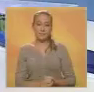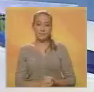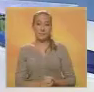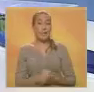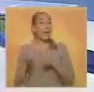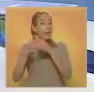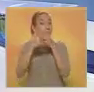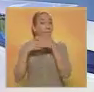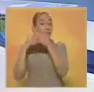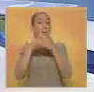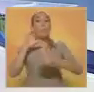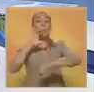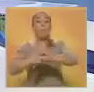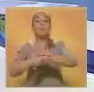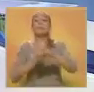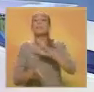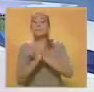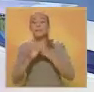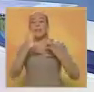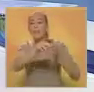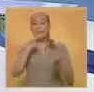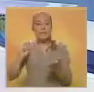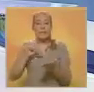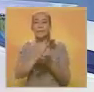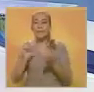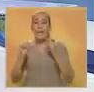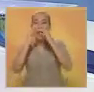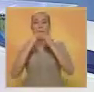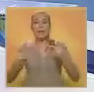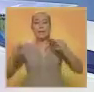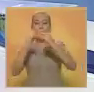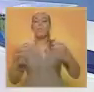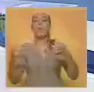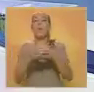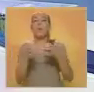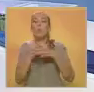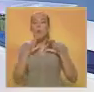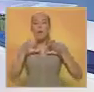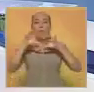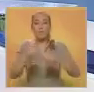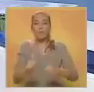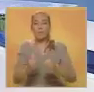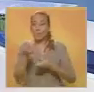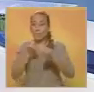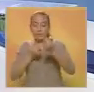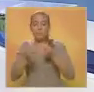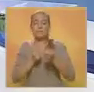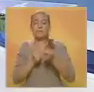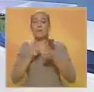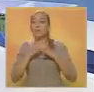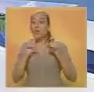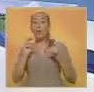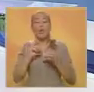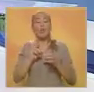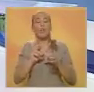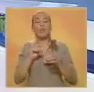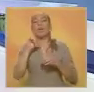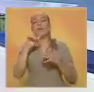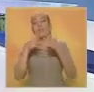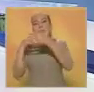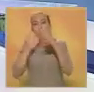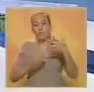En Estados Unidos, la policía sigue desmantelando los campamentos del movimiento Occupy Wall Street desplegados en todo el país. Durante el fin de semana destruyó